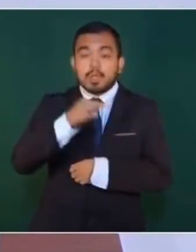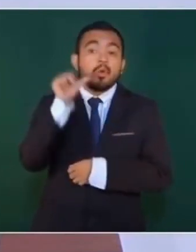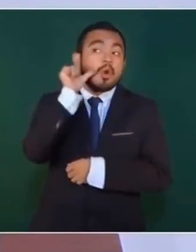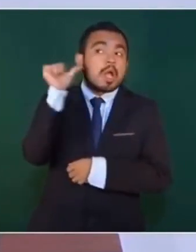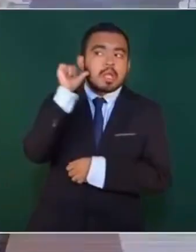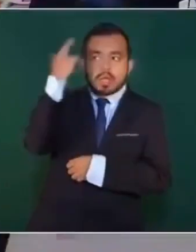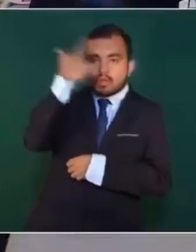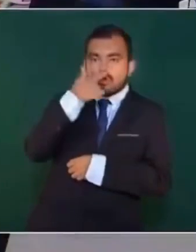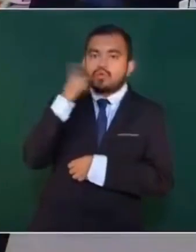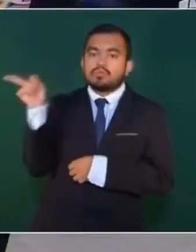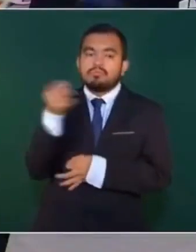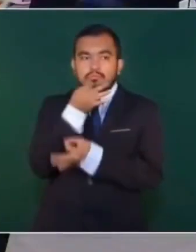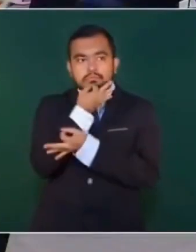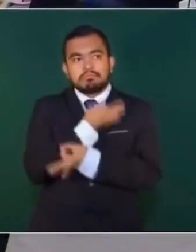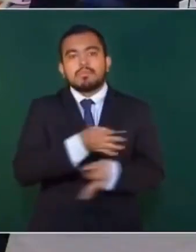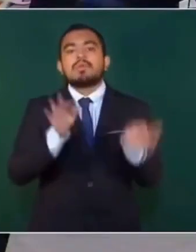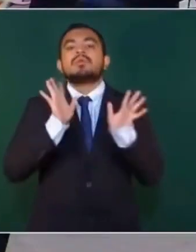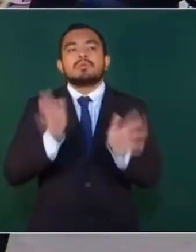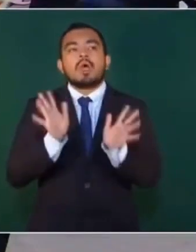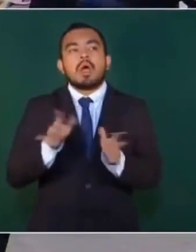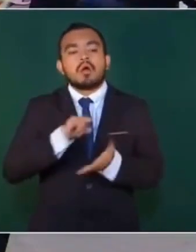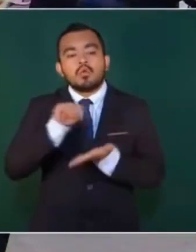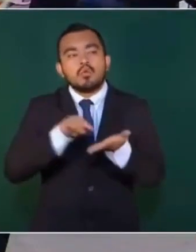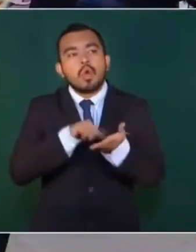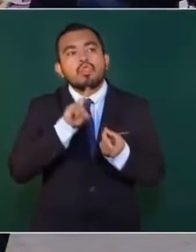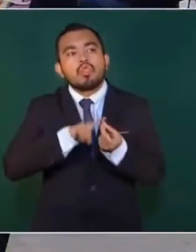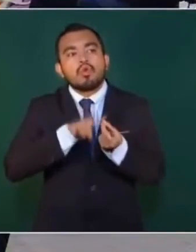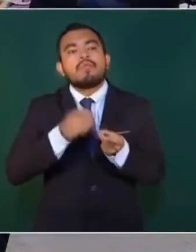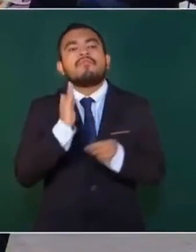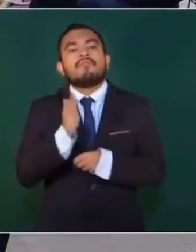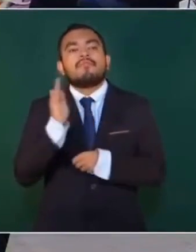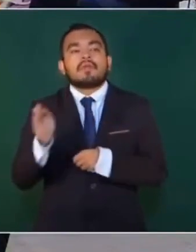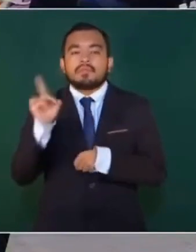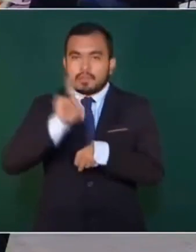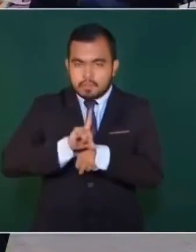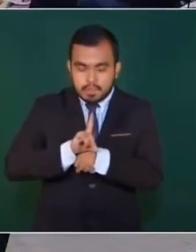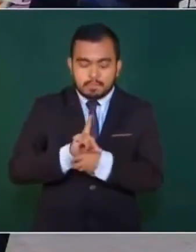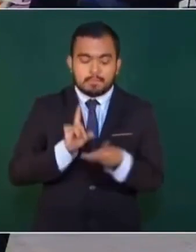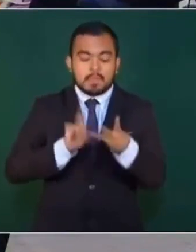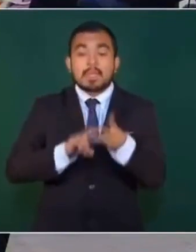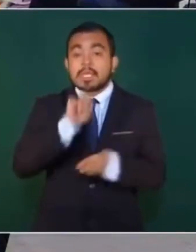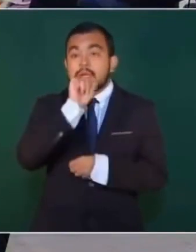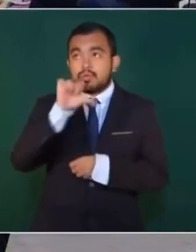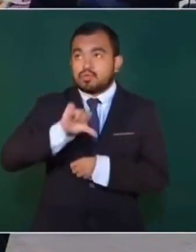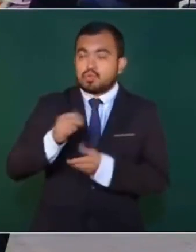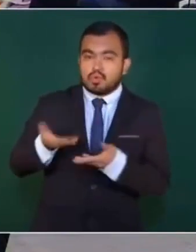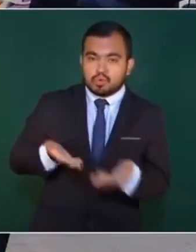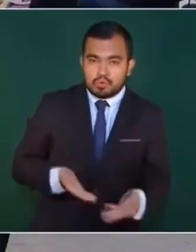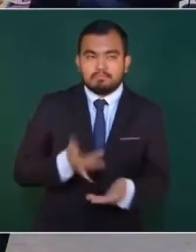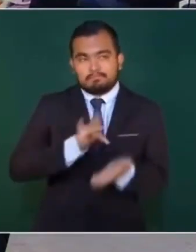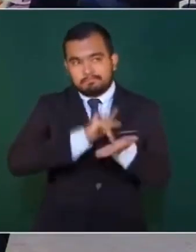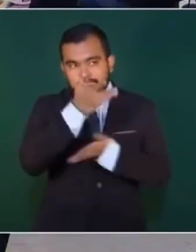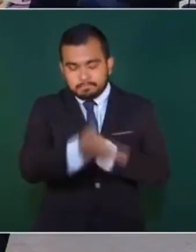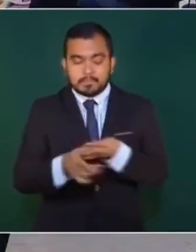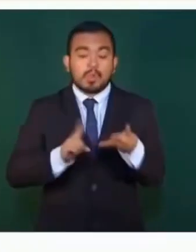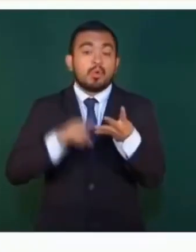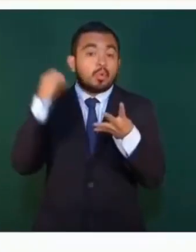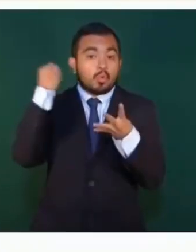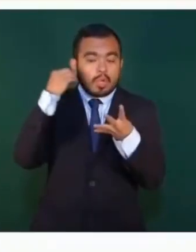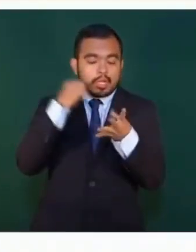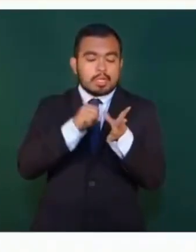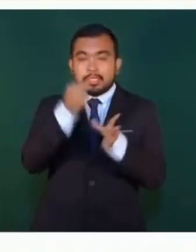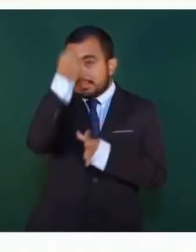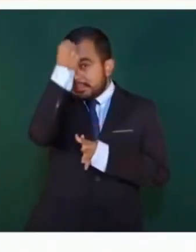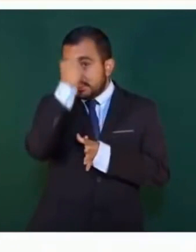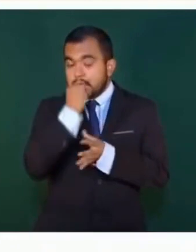anunció ya los sitios específicos y las fechas, Jalisco, que hoy nos recibe y se lo agradecemos, Oaxaca,